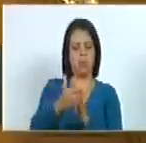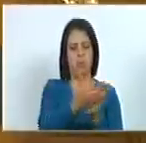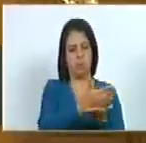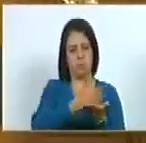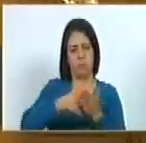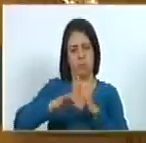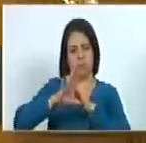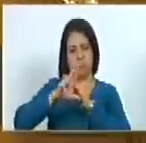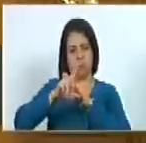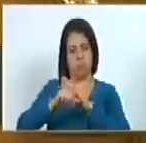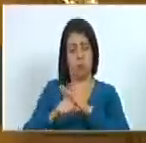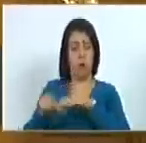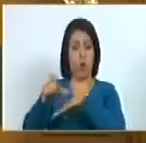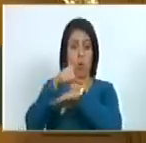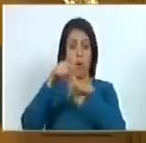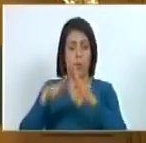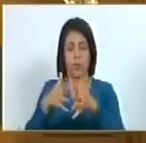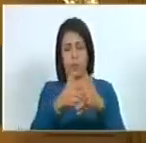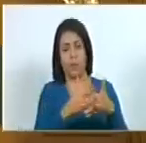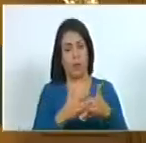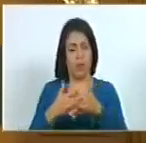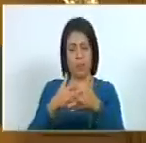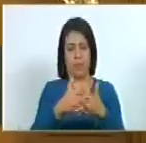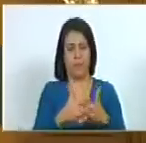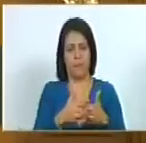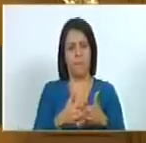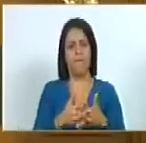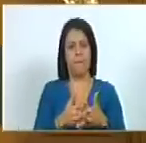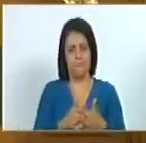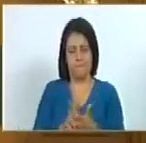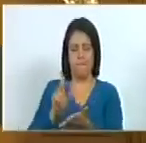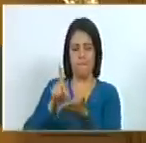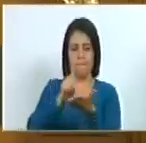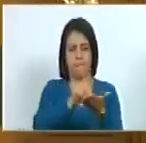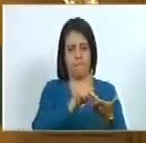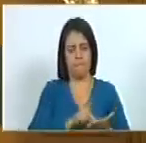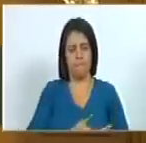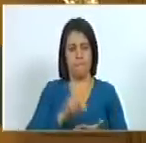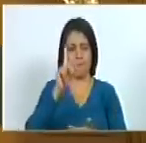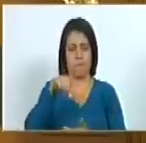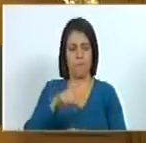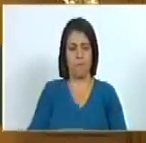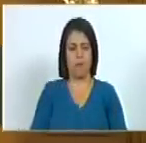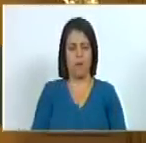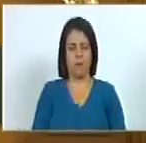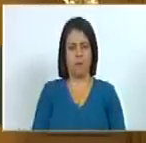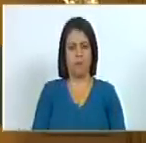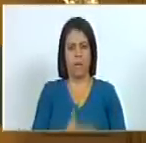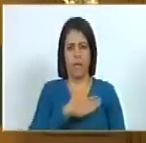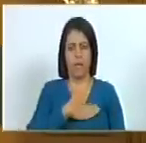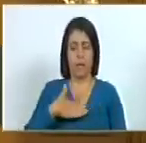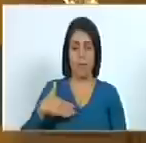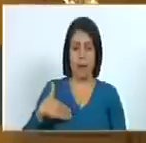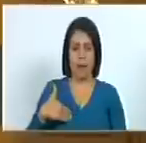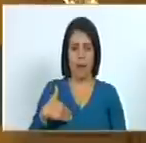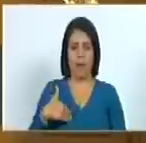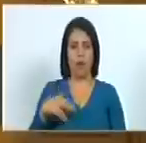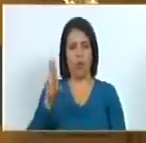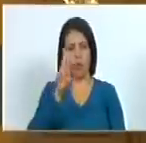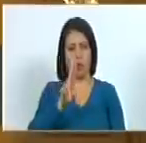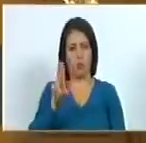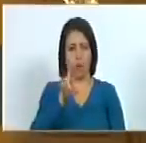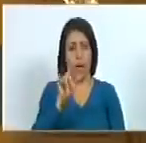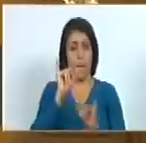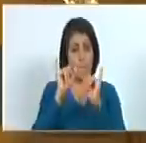por parte del gobierno norteamericano y con la participación, yo quisiera utilizar el